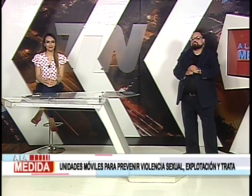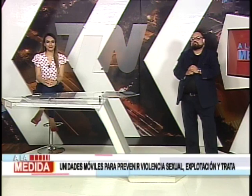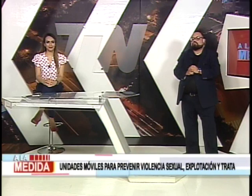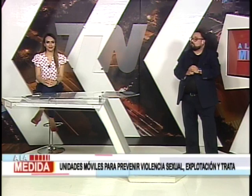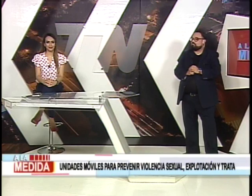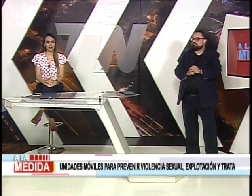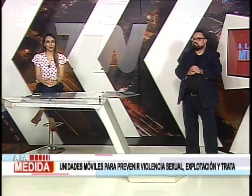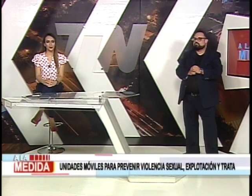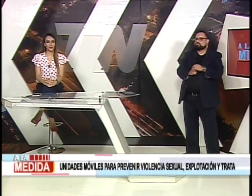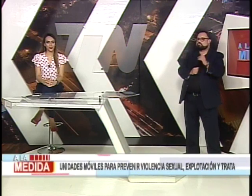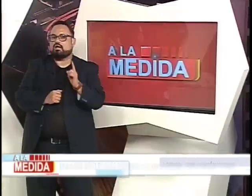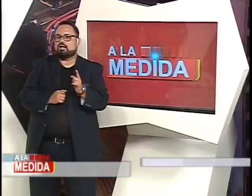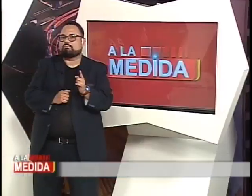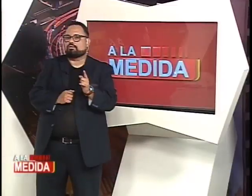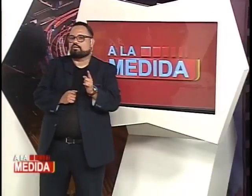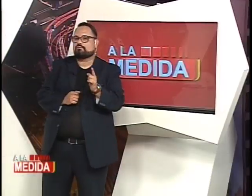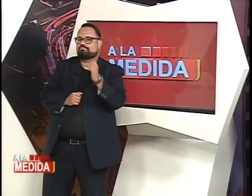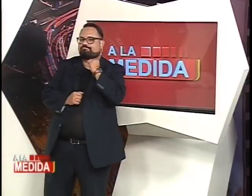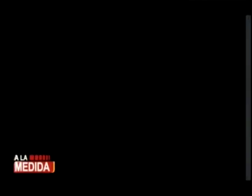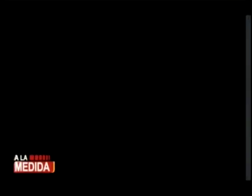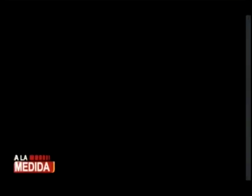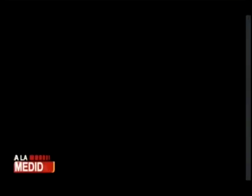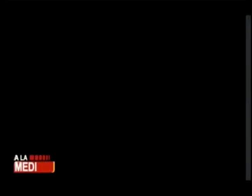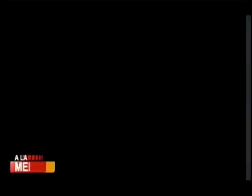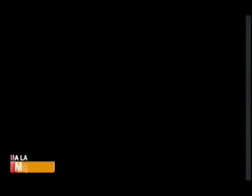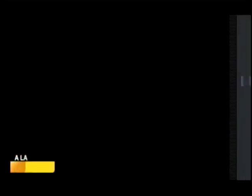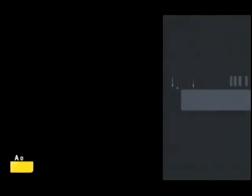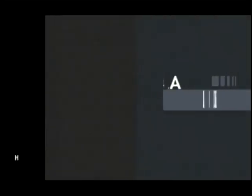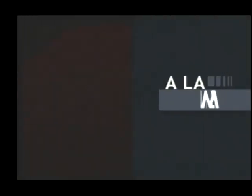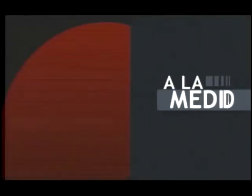continuación no cambie somos a la medida